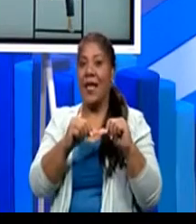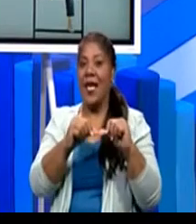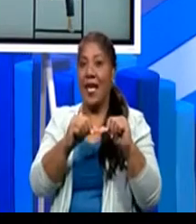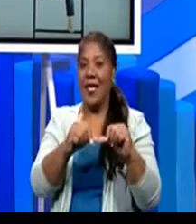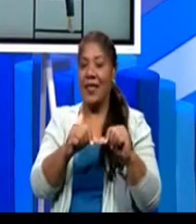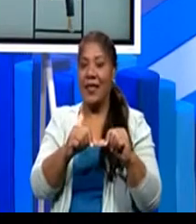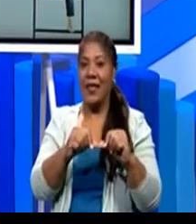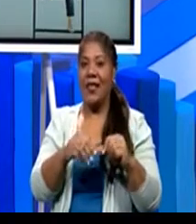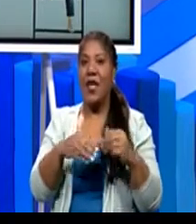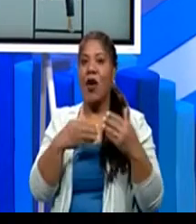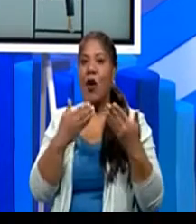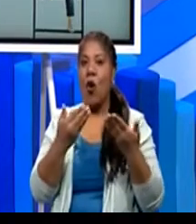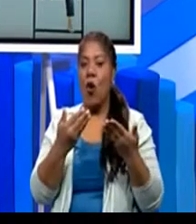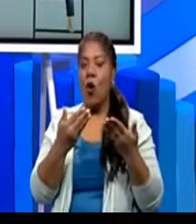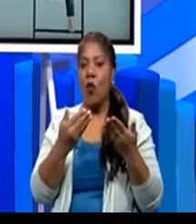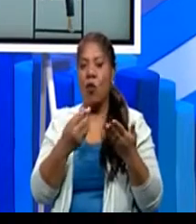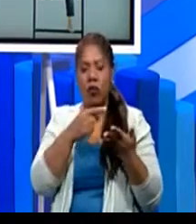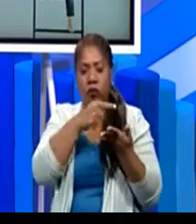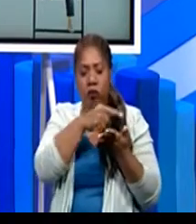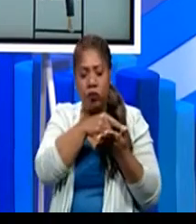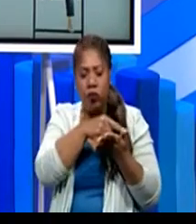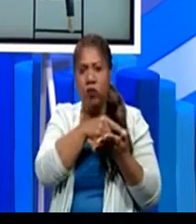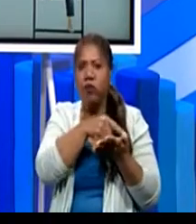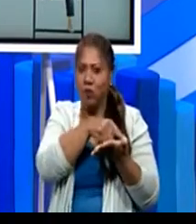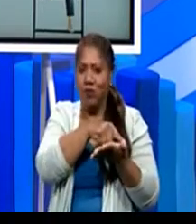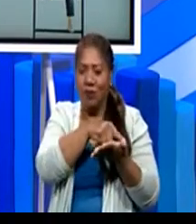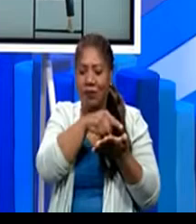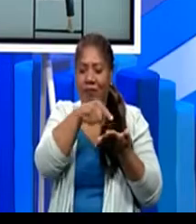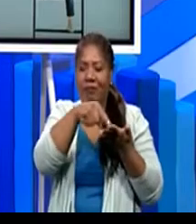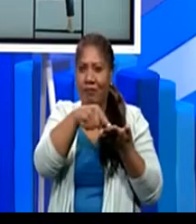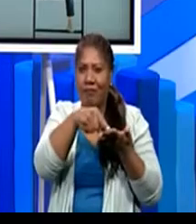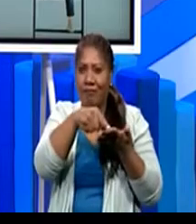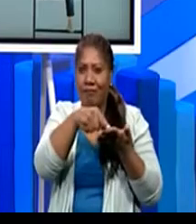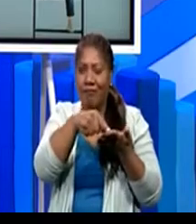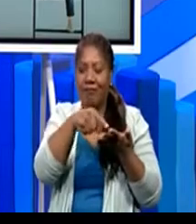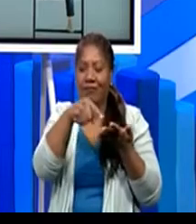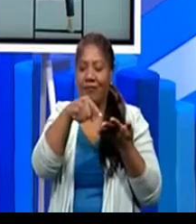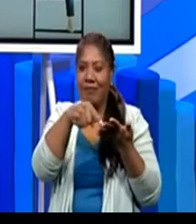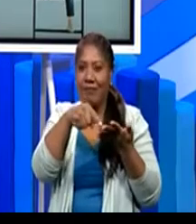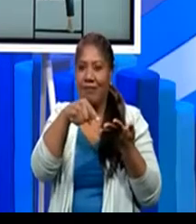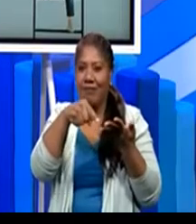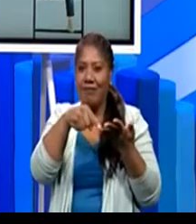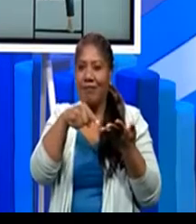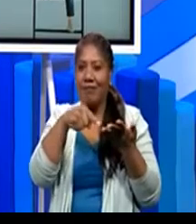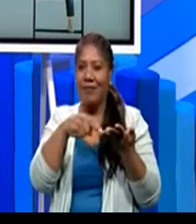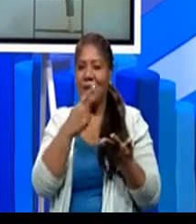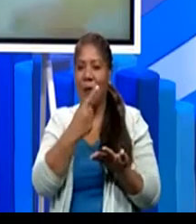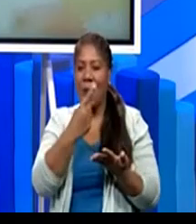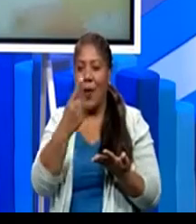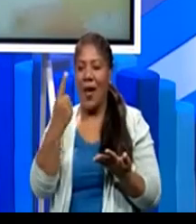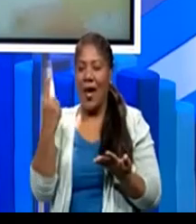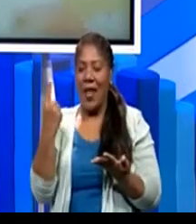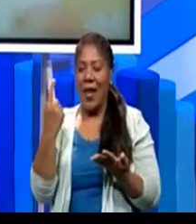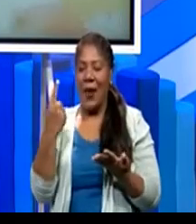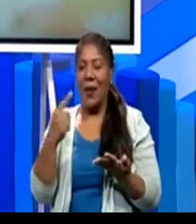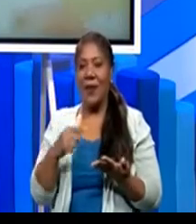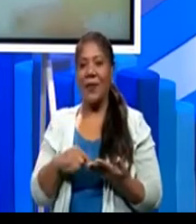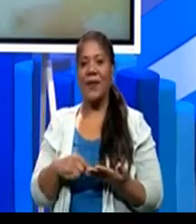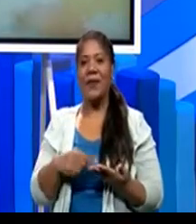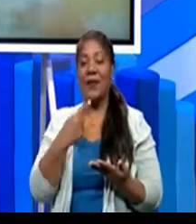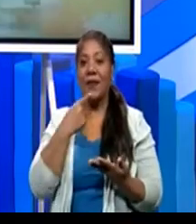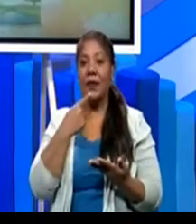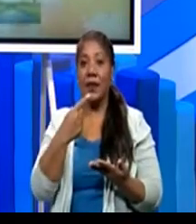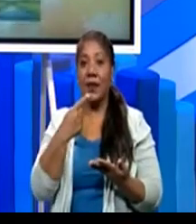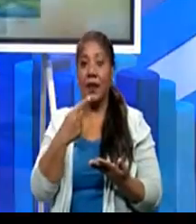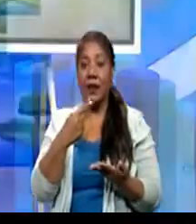a ver cómo se clasifica cada una de estas características que vamos a ver? Dice que